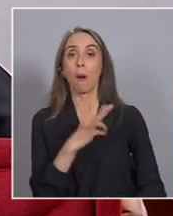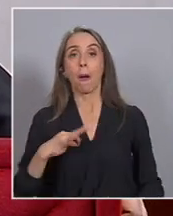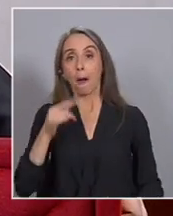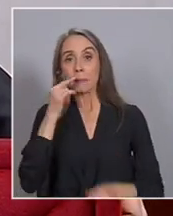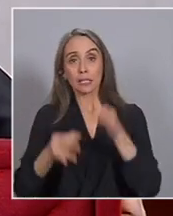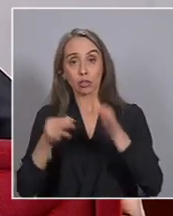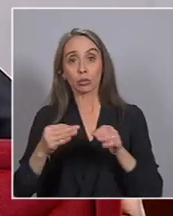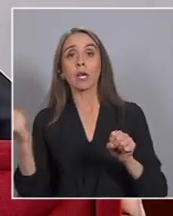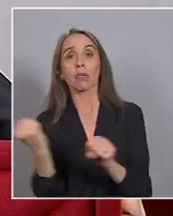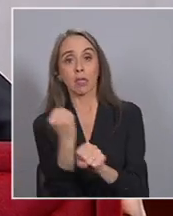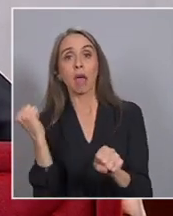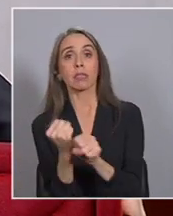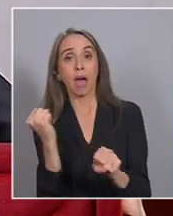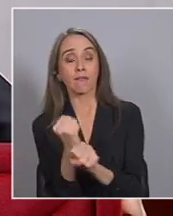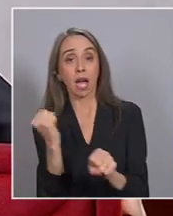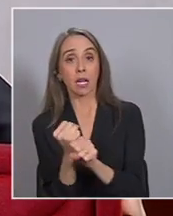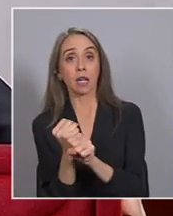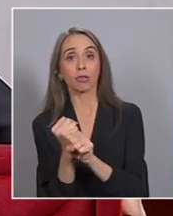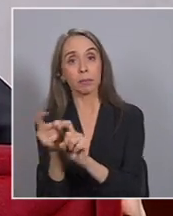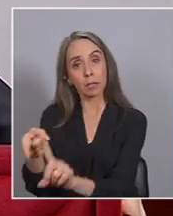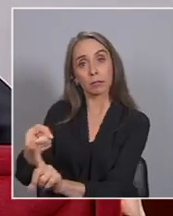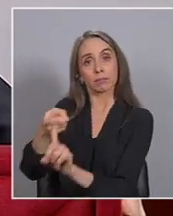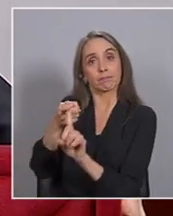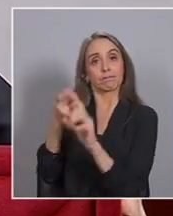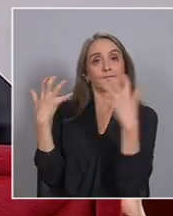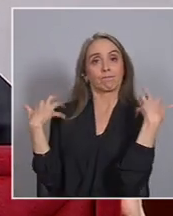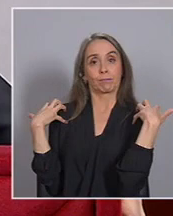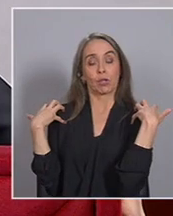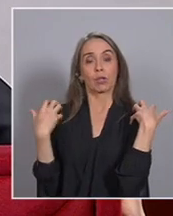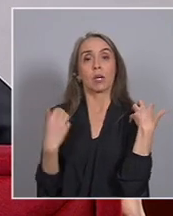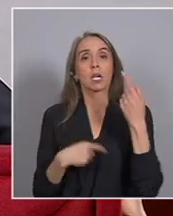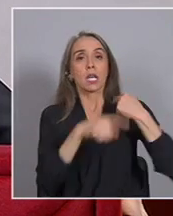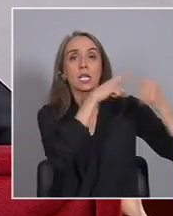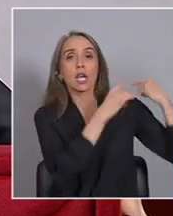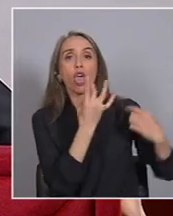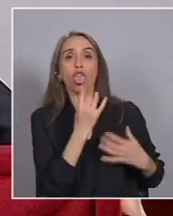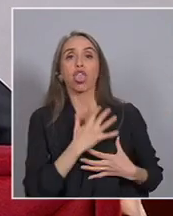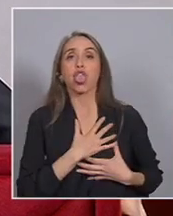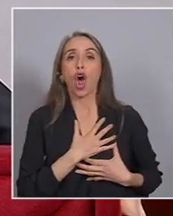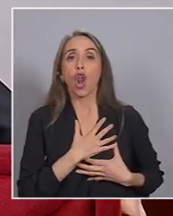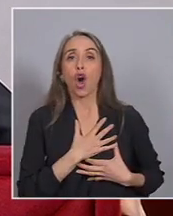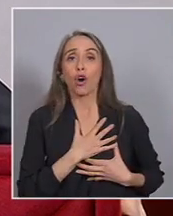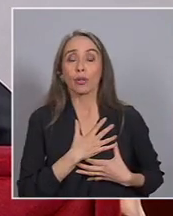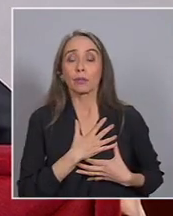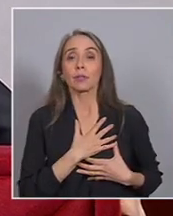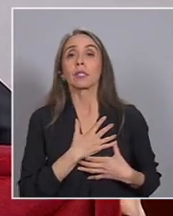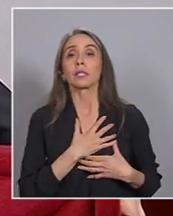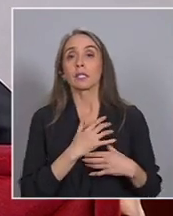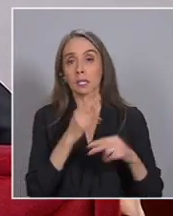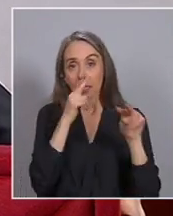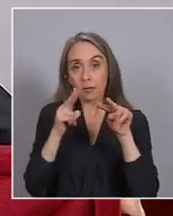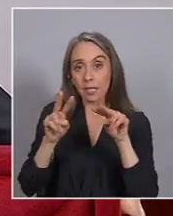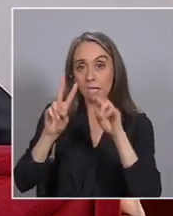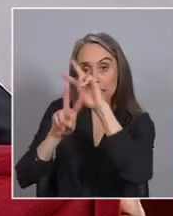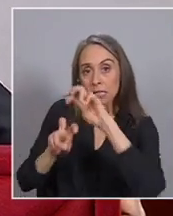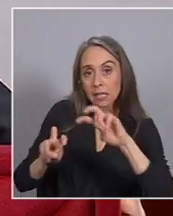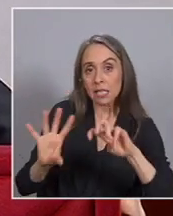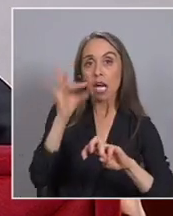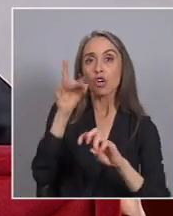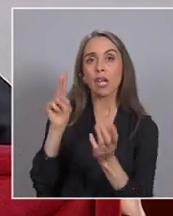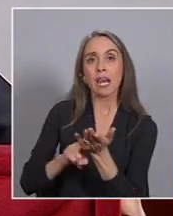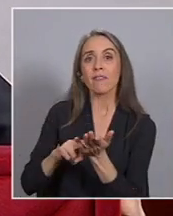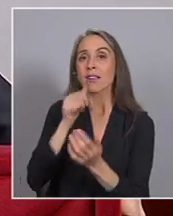Justicia está trabajando para poder hacerse cargo de ese dolor y encontrar todas esas verdades que aún nos faltan.